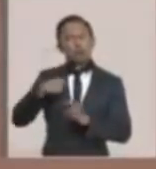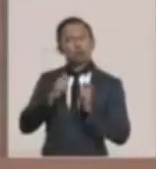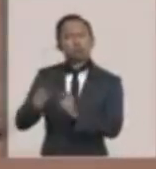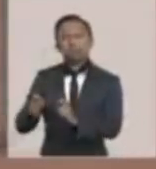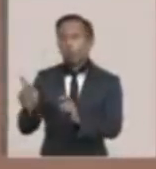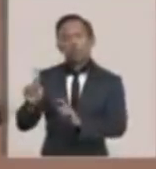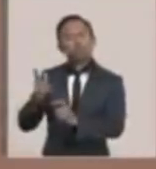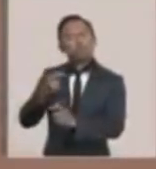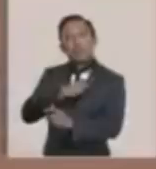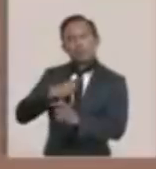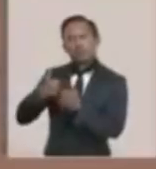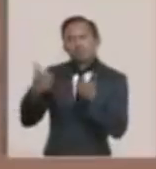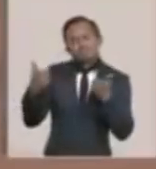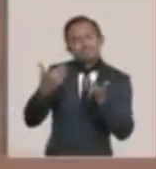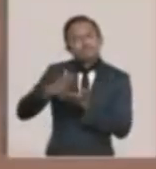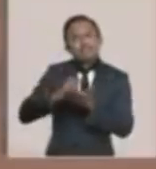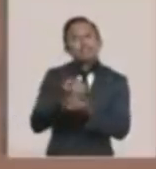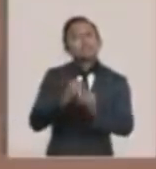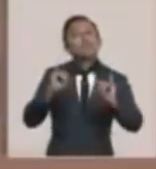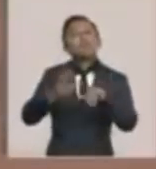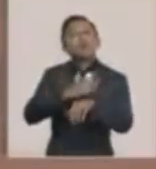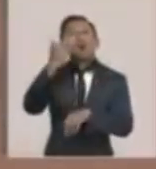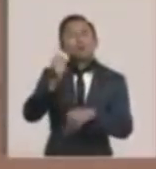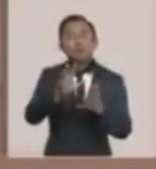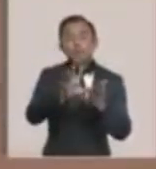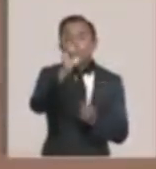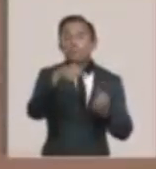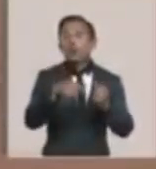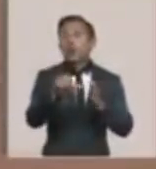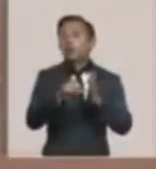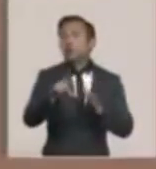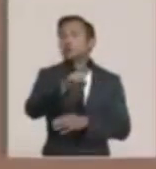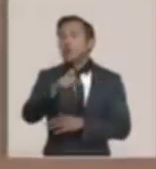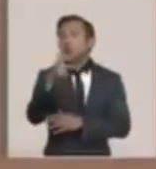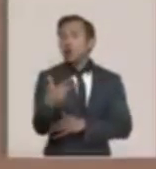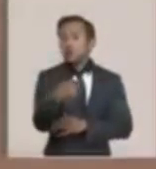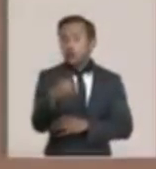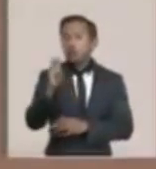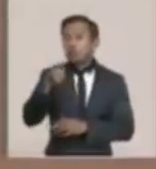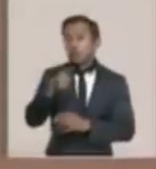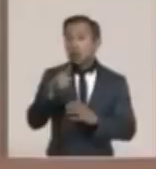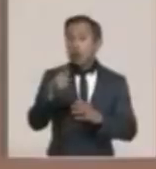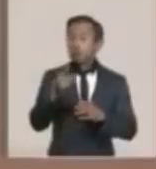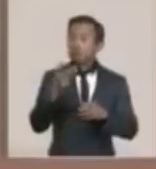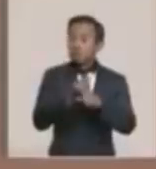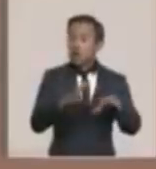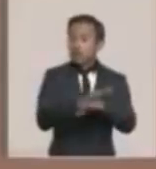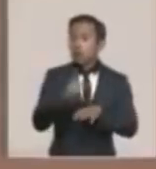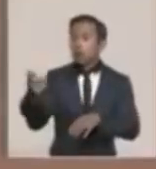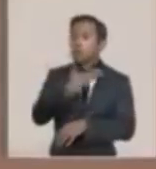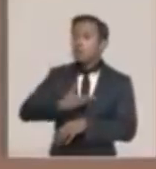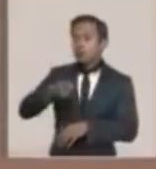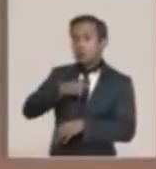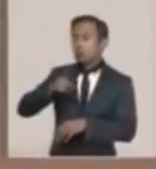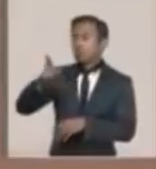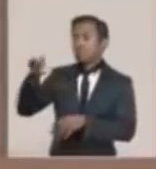cosas, porque todos proponemos la reforma al 108 para que el presidente pueda ser juzgado, pero si el presidente va a designar al fiscal y va a